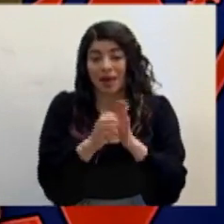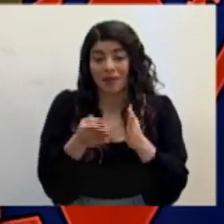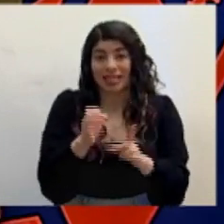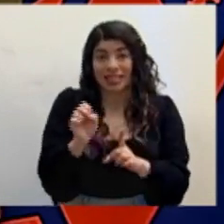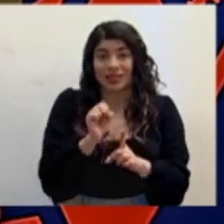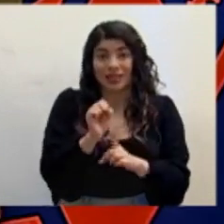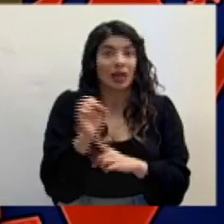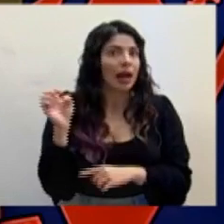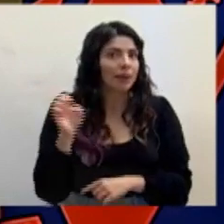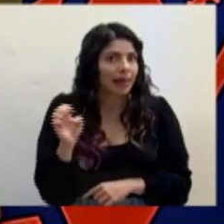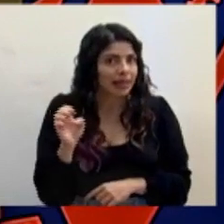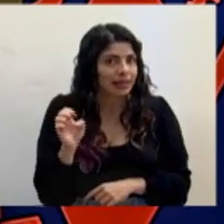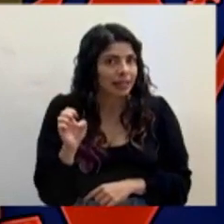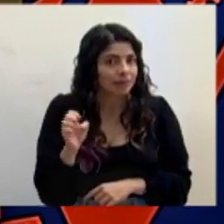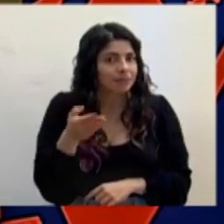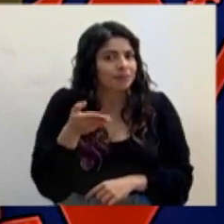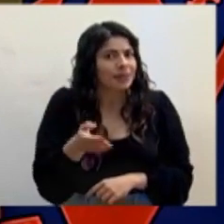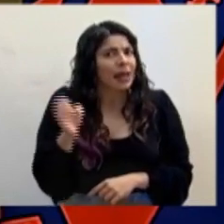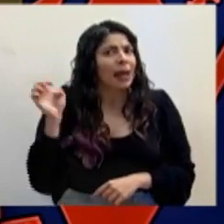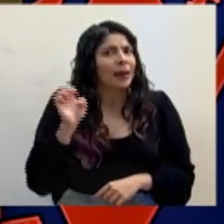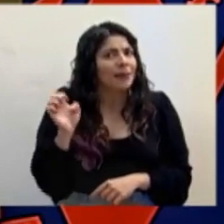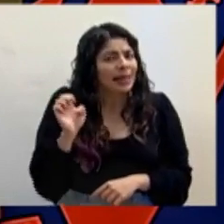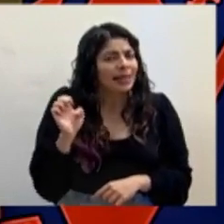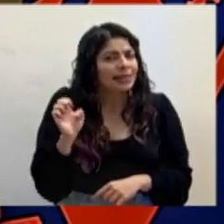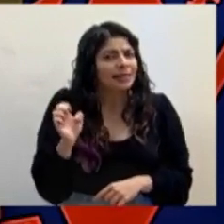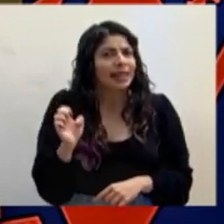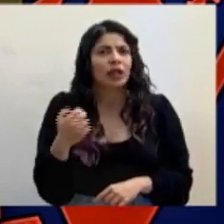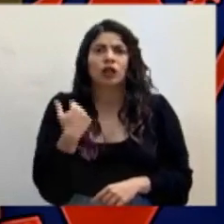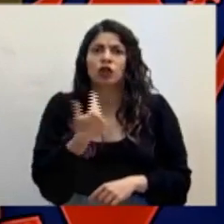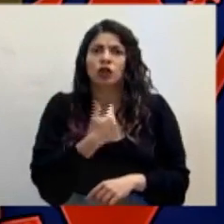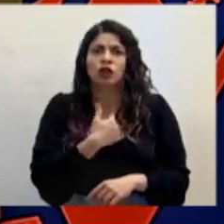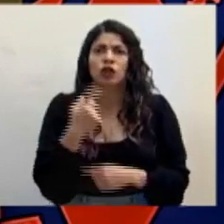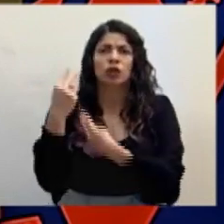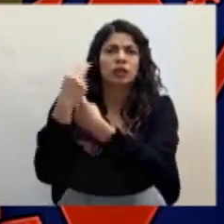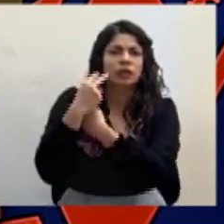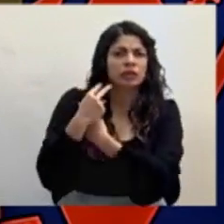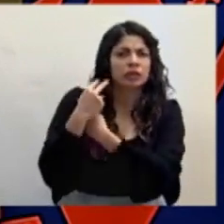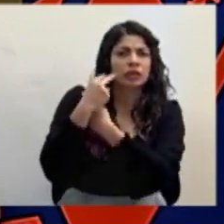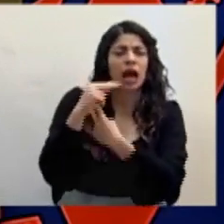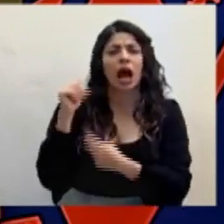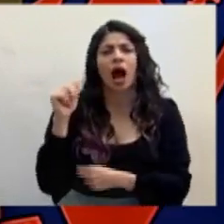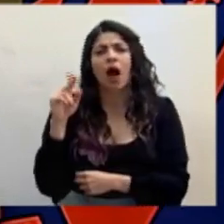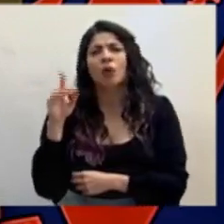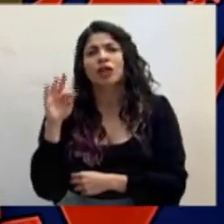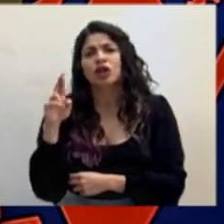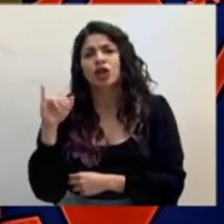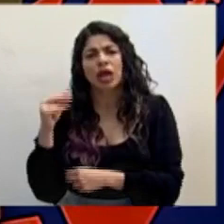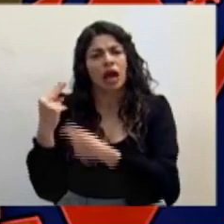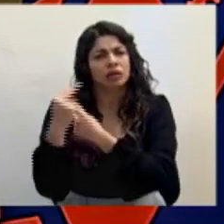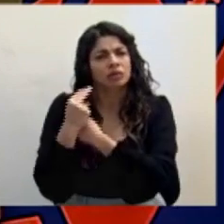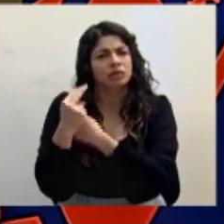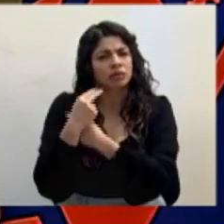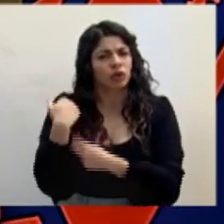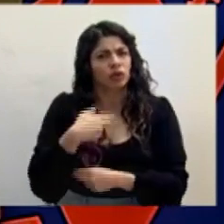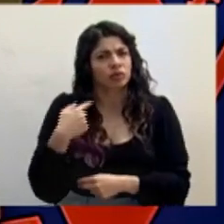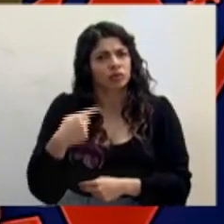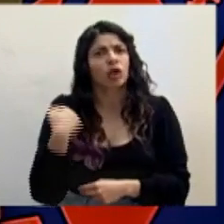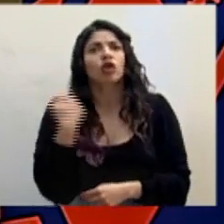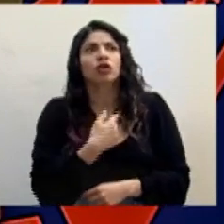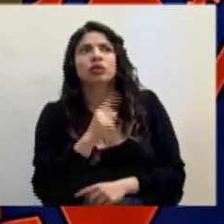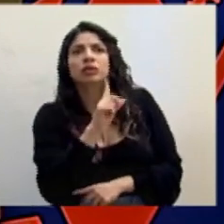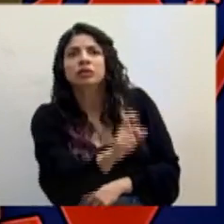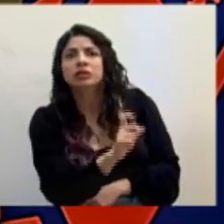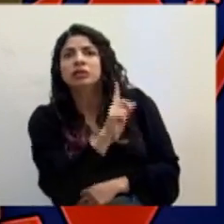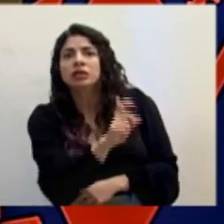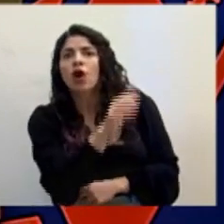una emergencia en la cual incluso hemos estado siendo auditados y hemos estado haciéndole consultas a la Contraloría